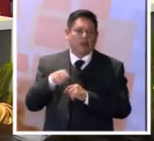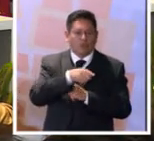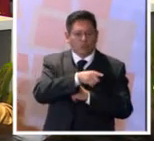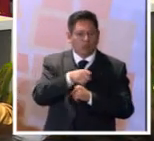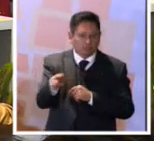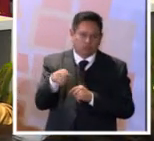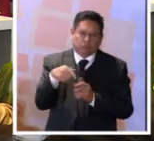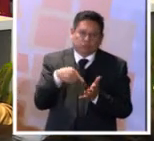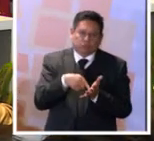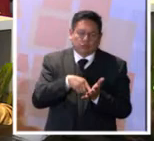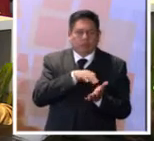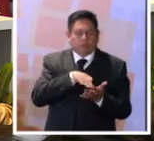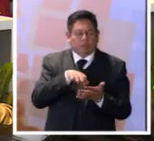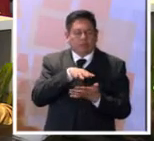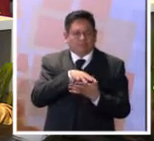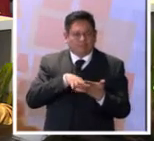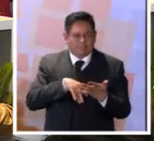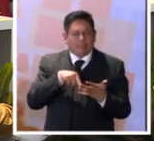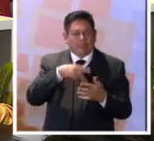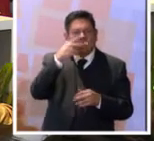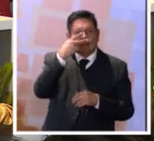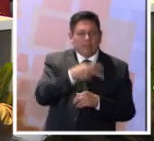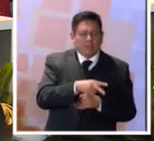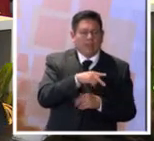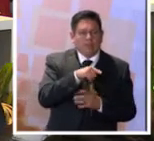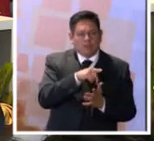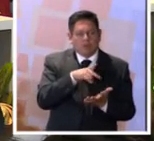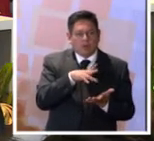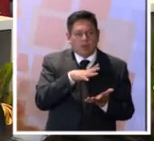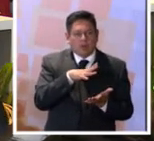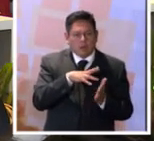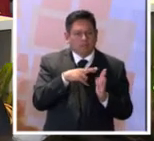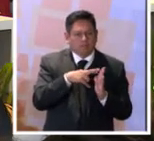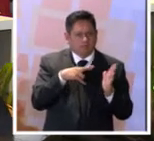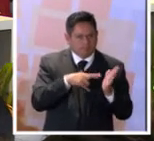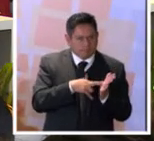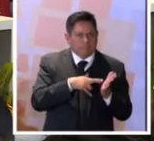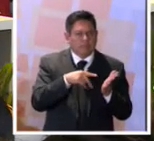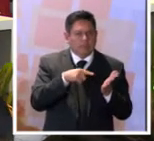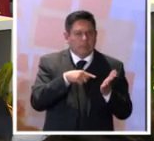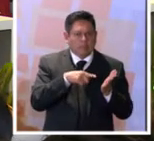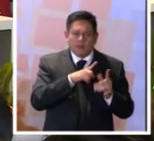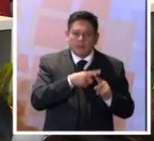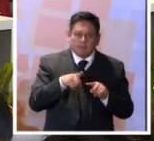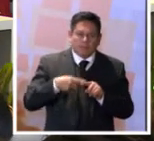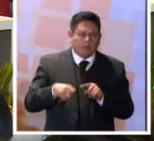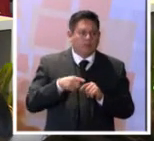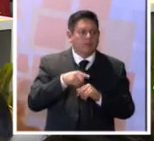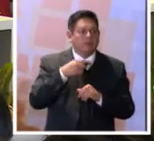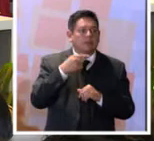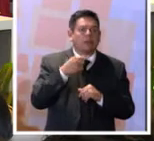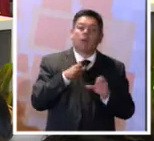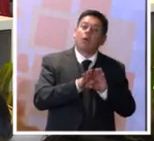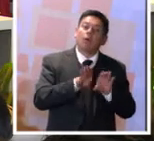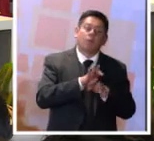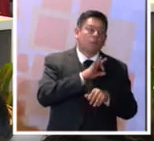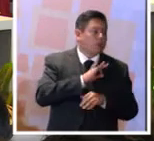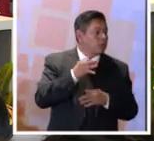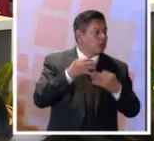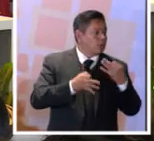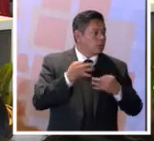justicia en México, como un paradigma también de una política institucional hacia toda la